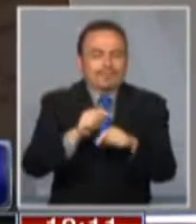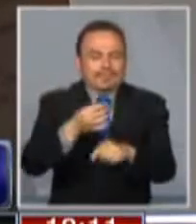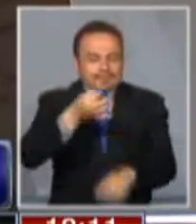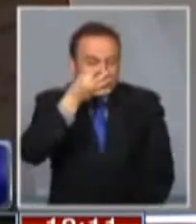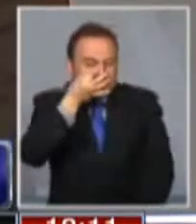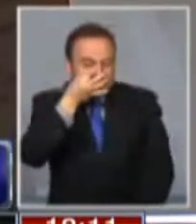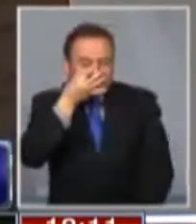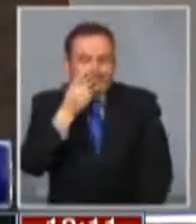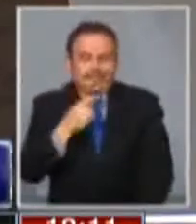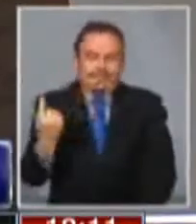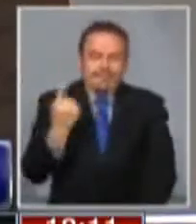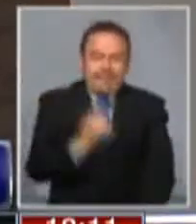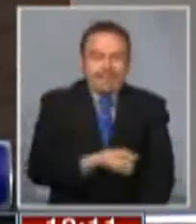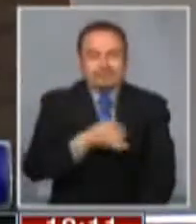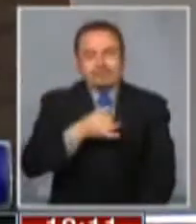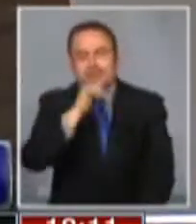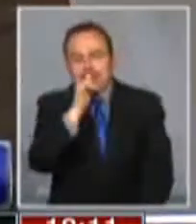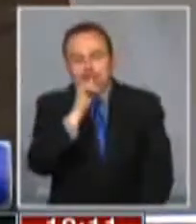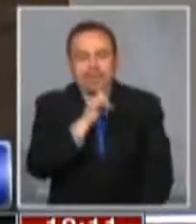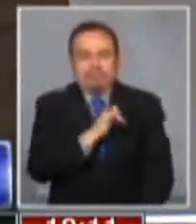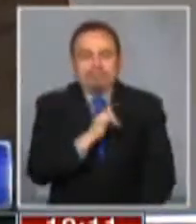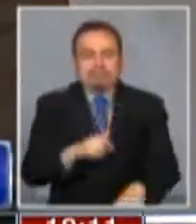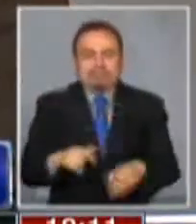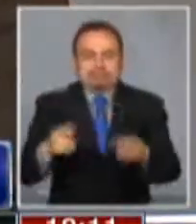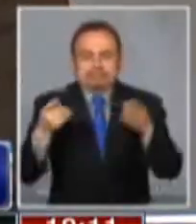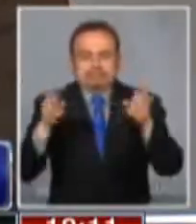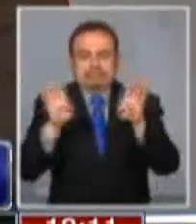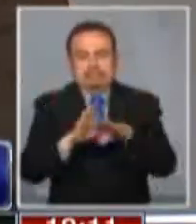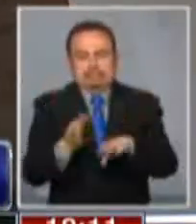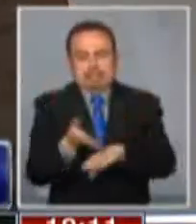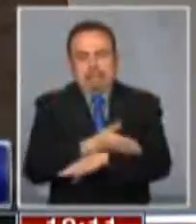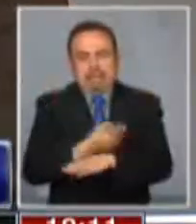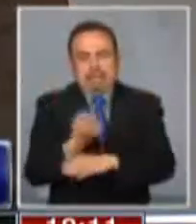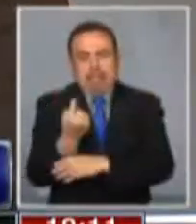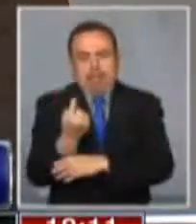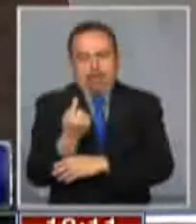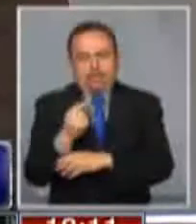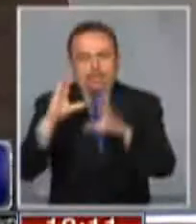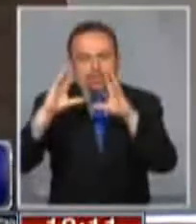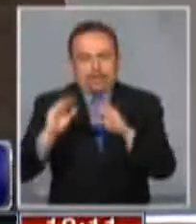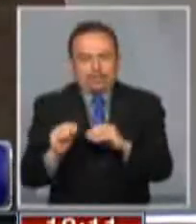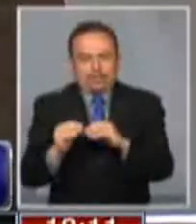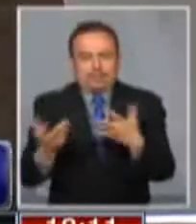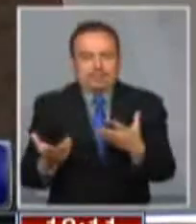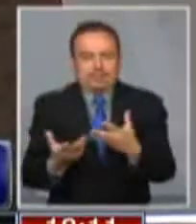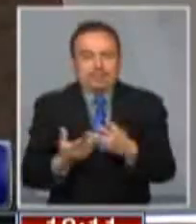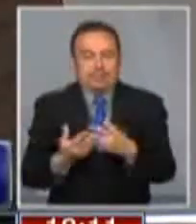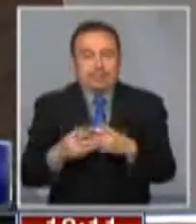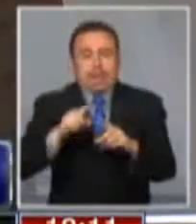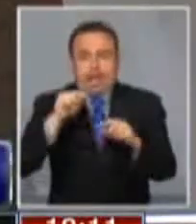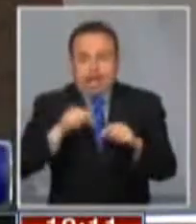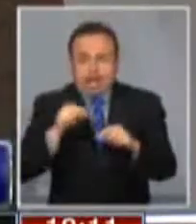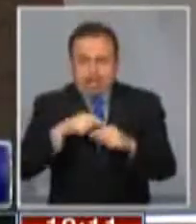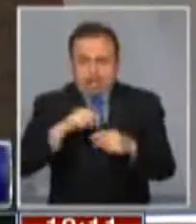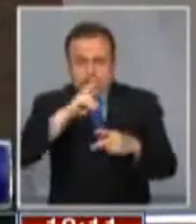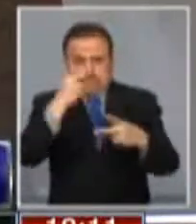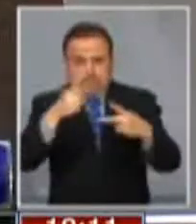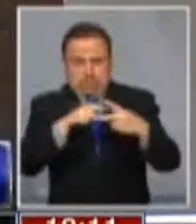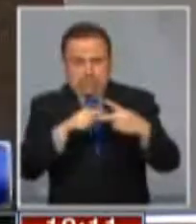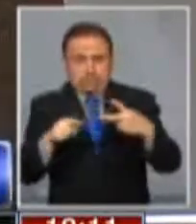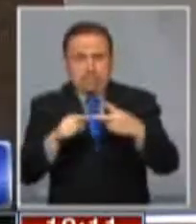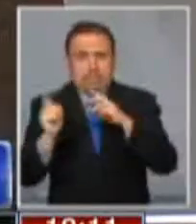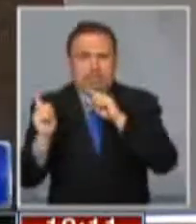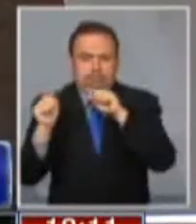país. Ahora ya la segunda semana nos toca ver que llegó mucho menos gente. O sea, hoy